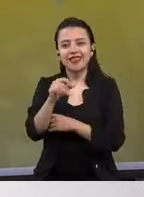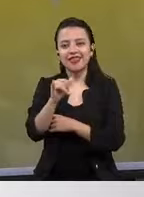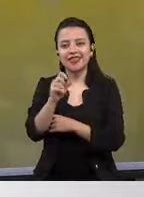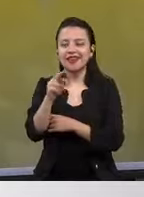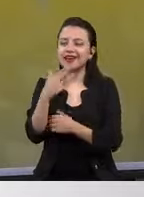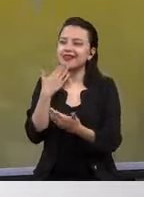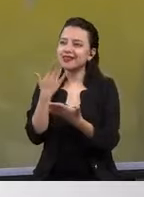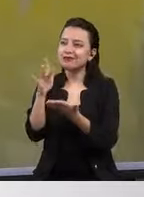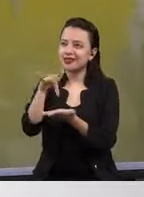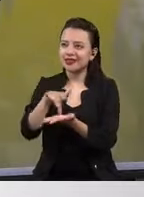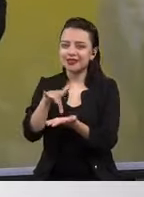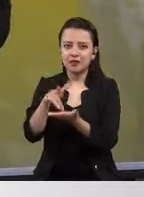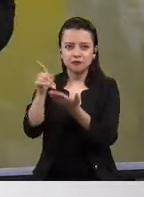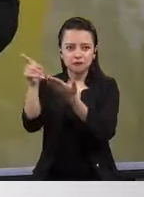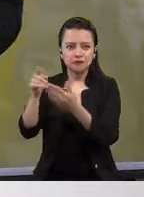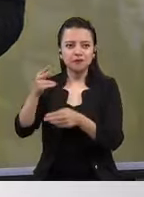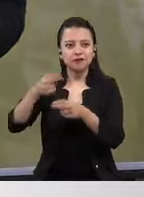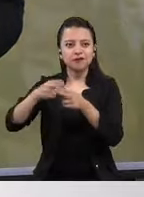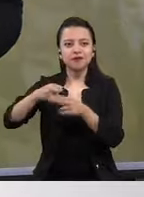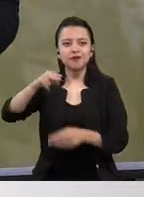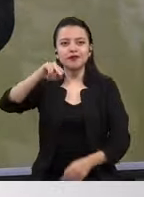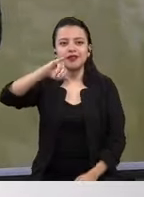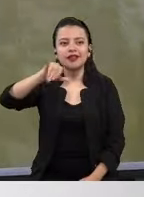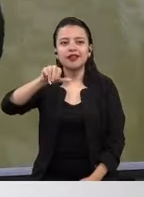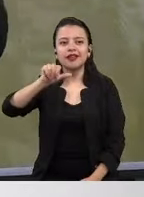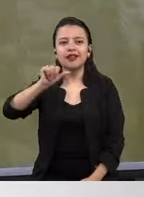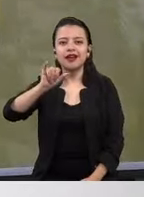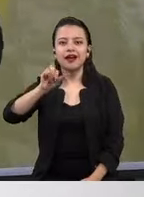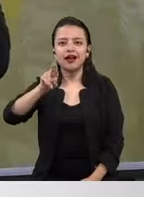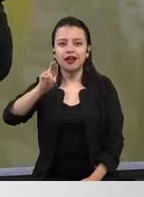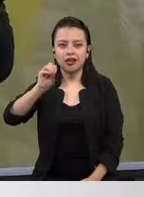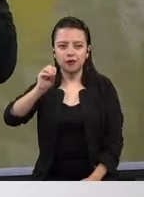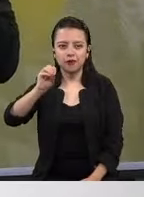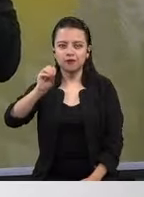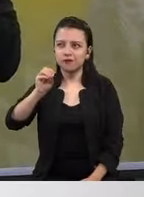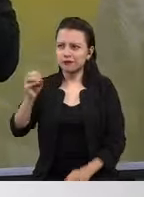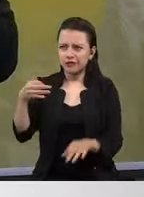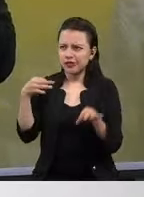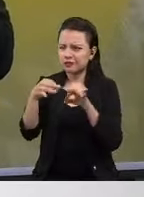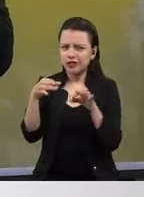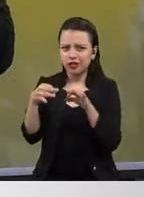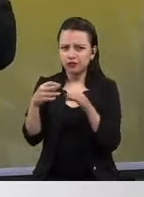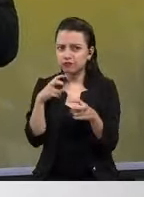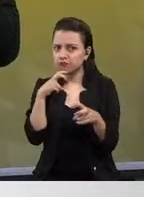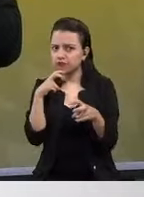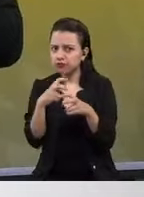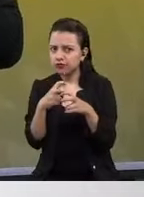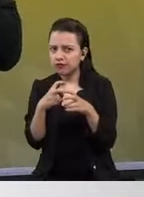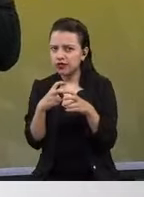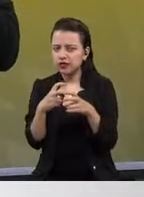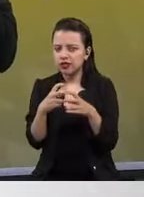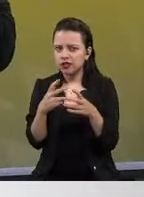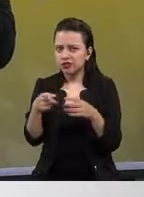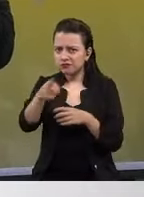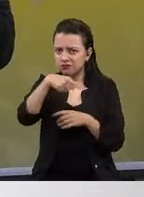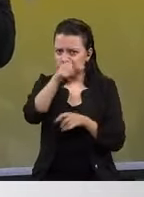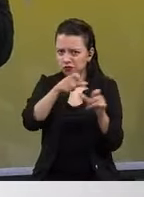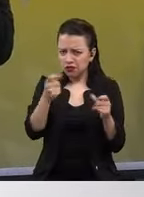W sin carreta él es Jairo villabona Gracias y bueno explíquenos qué tan complicado para un ciudadano de a pie